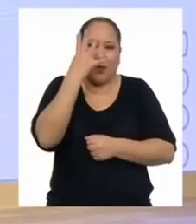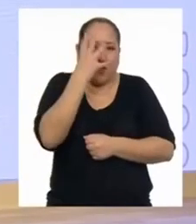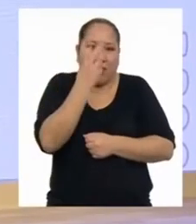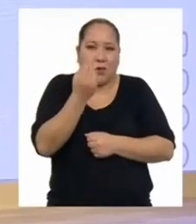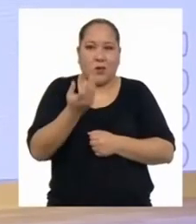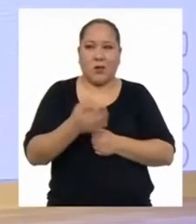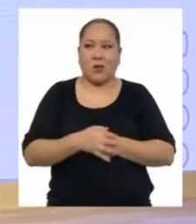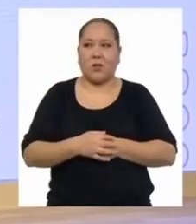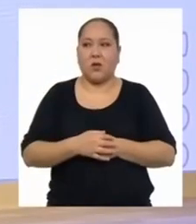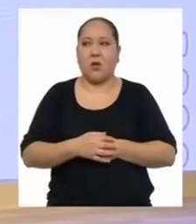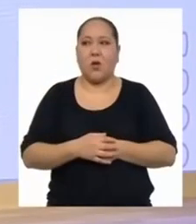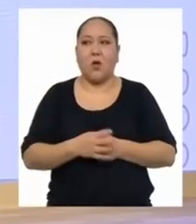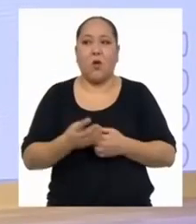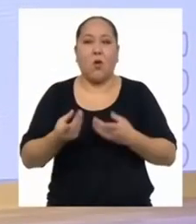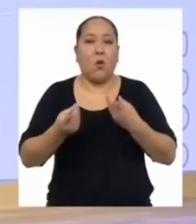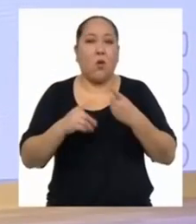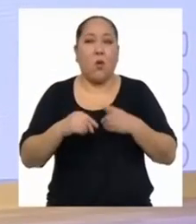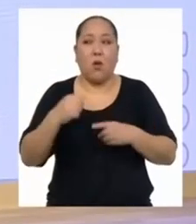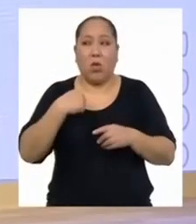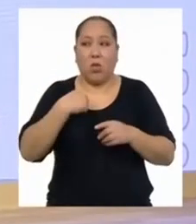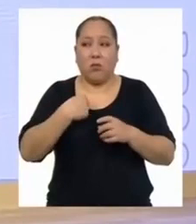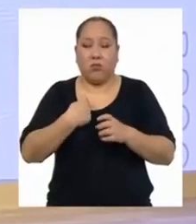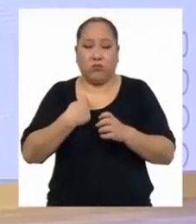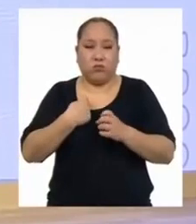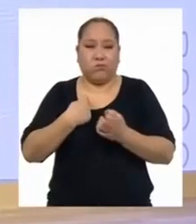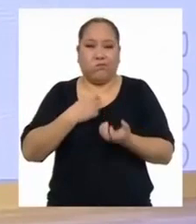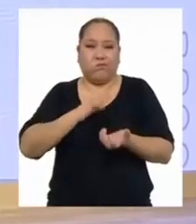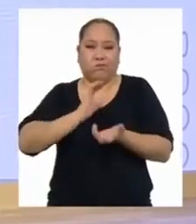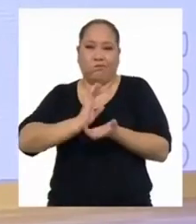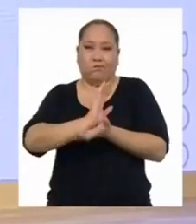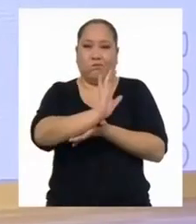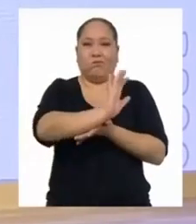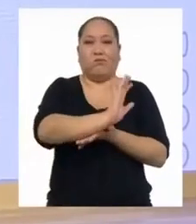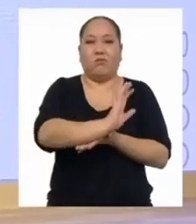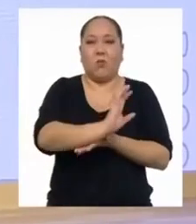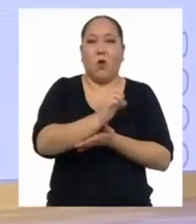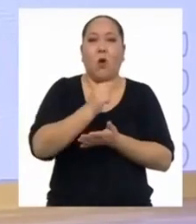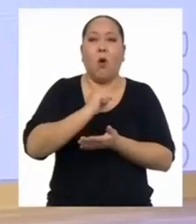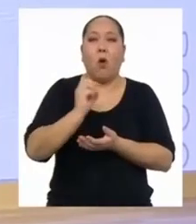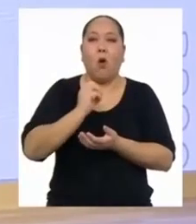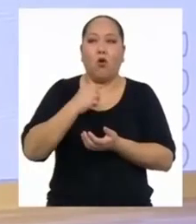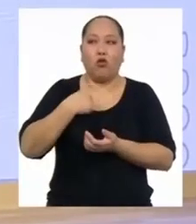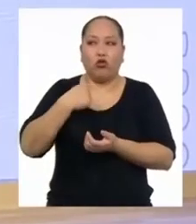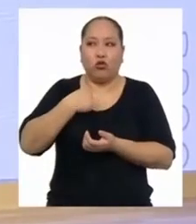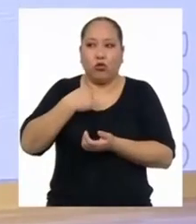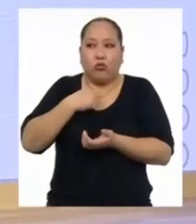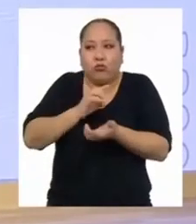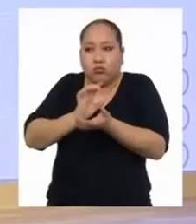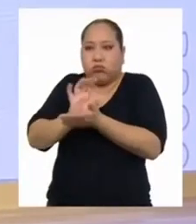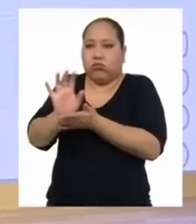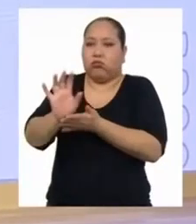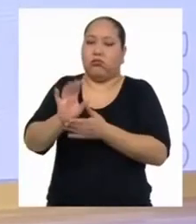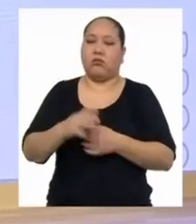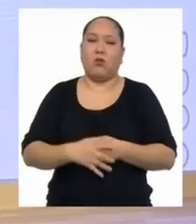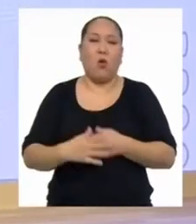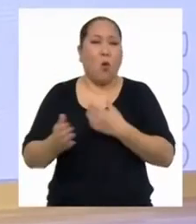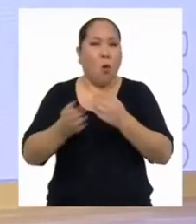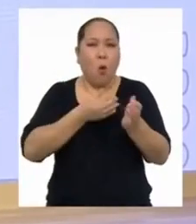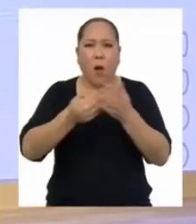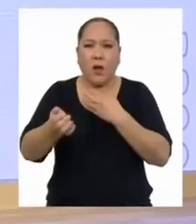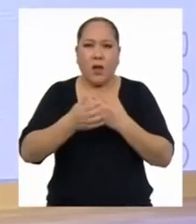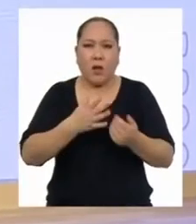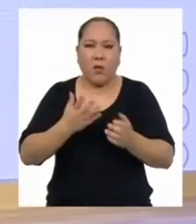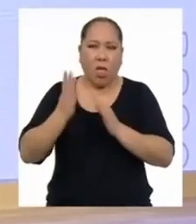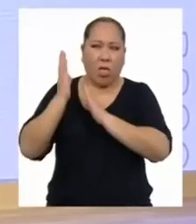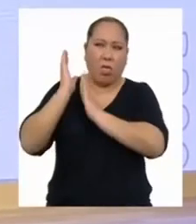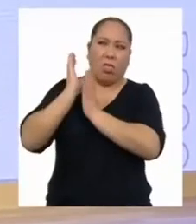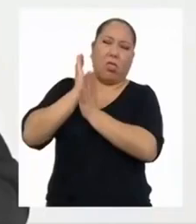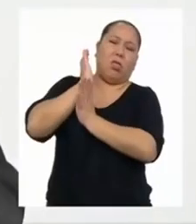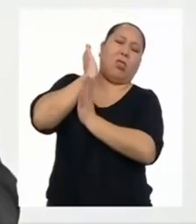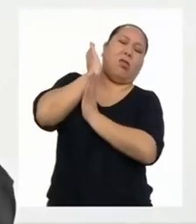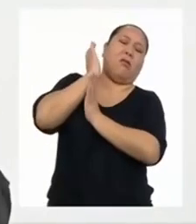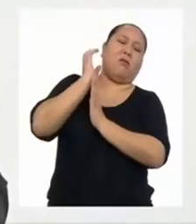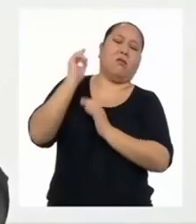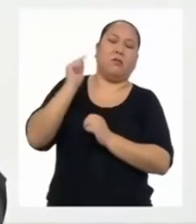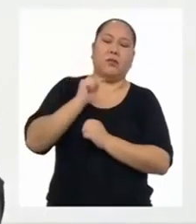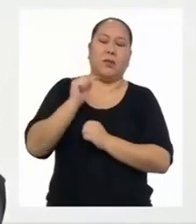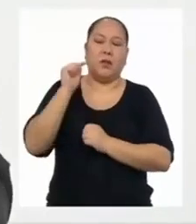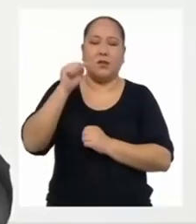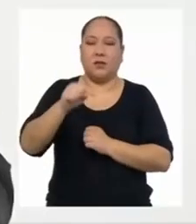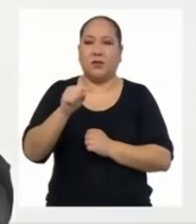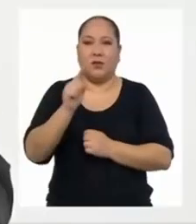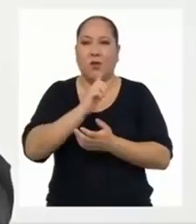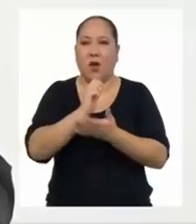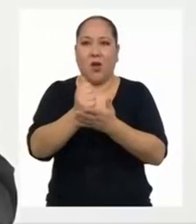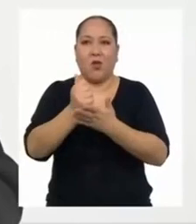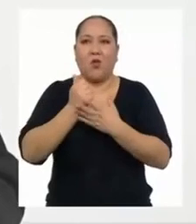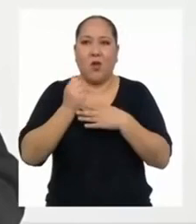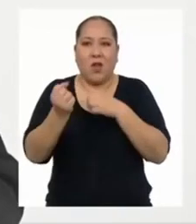Ni cuando uno es rechazada, ni cuando es quien rechaza. Cualquiera puede sentirse rechazado y eso podría afectar su autoestima. Pero no